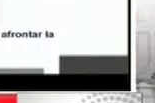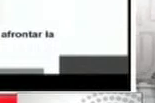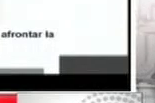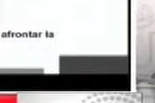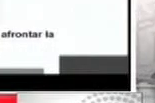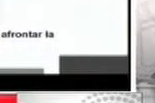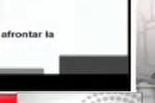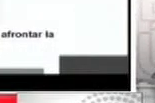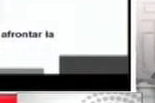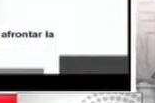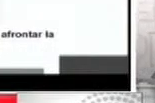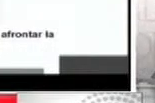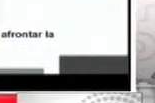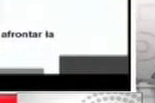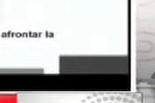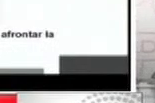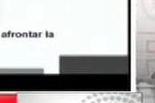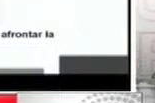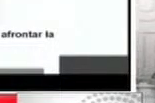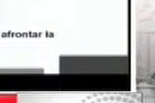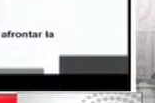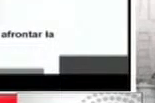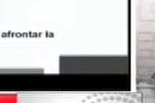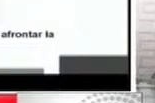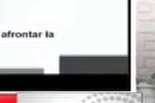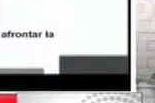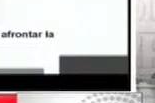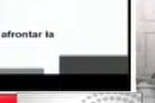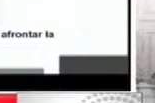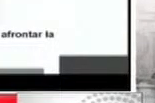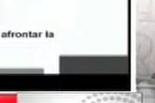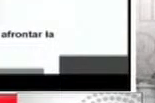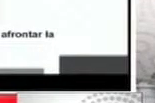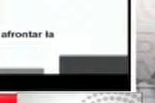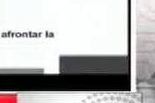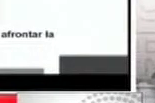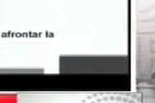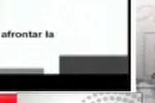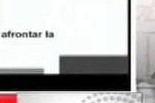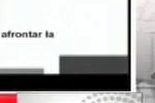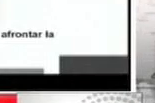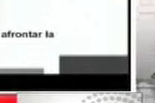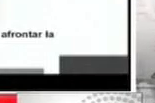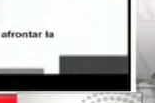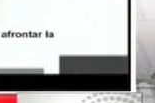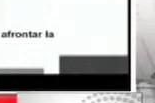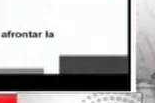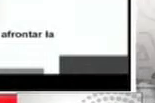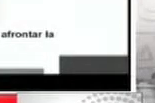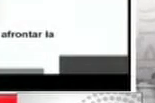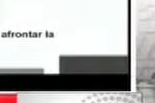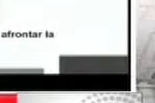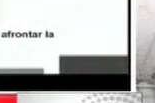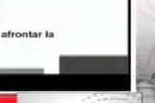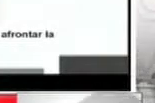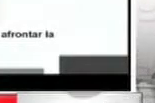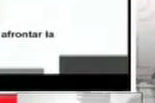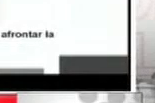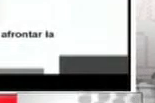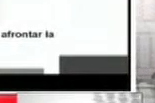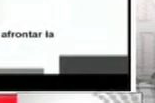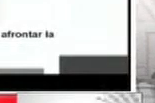en este momento, estamos en el mes de octubre, tenemos un 67% de